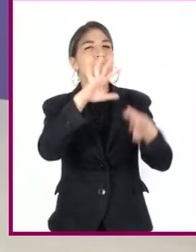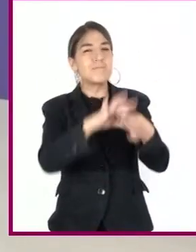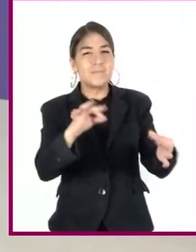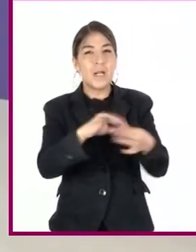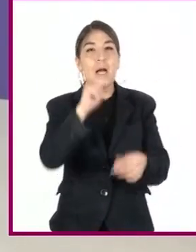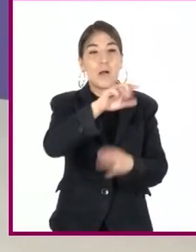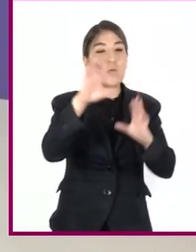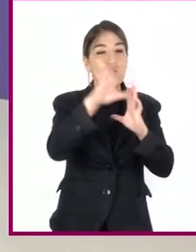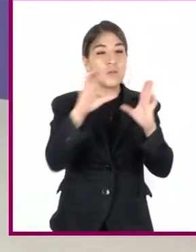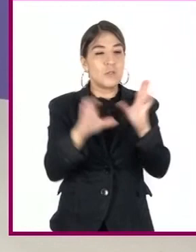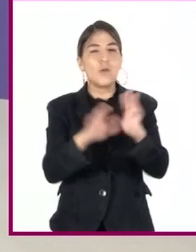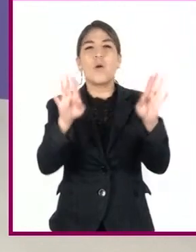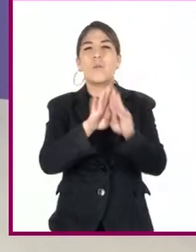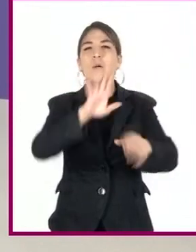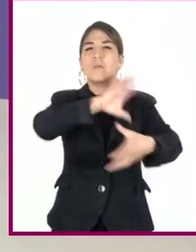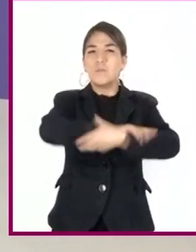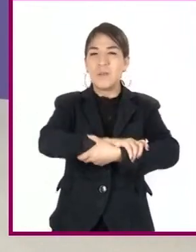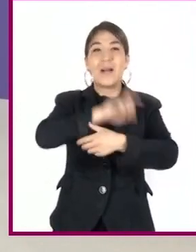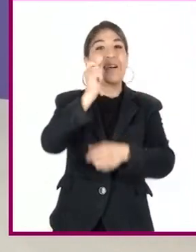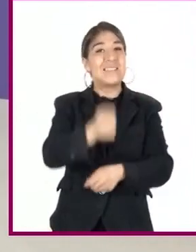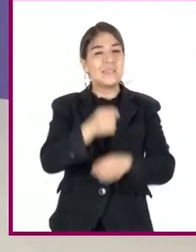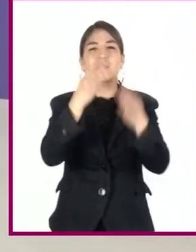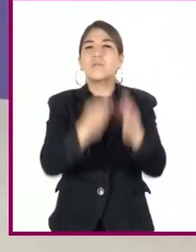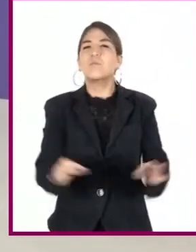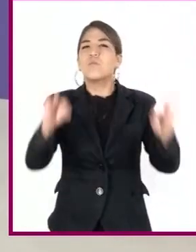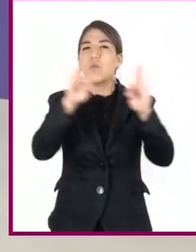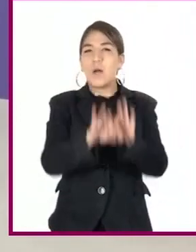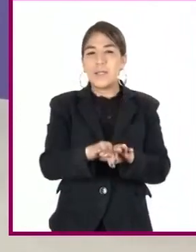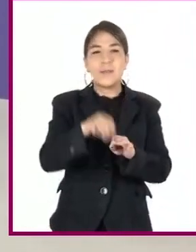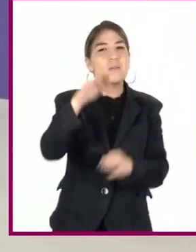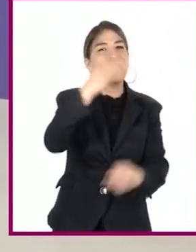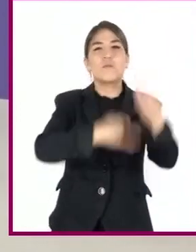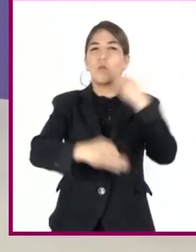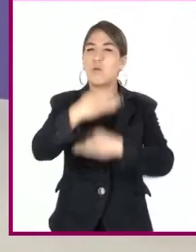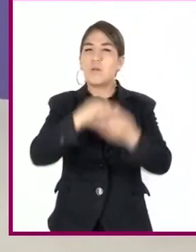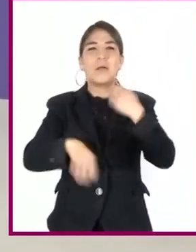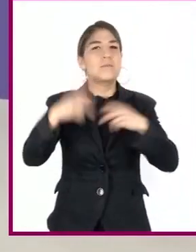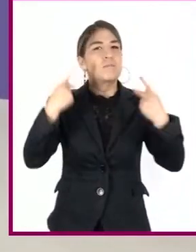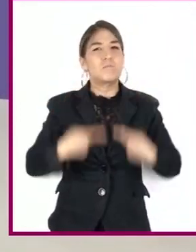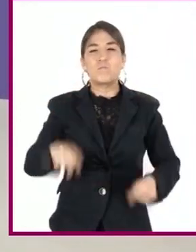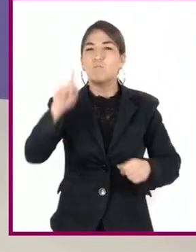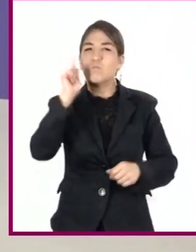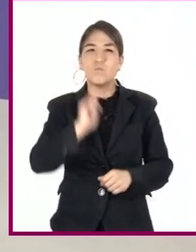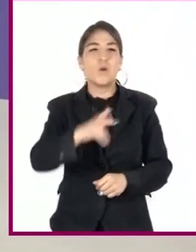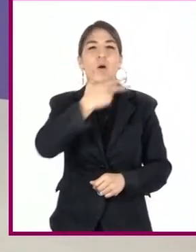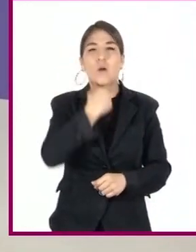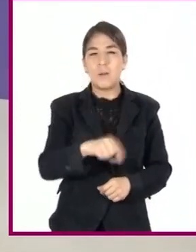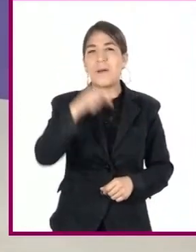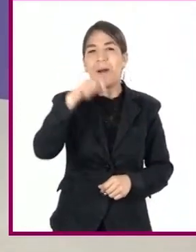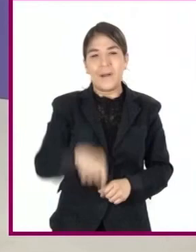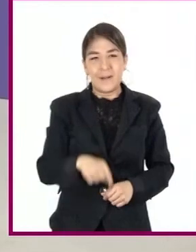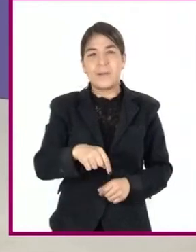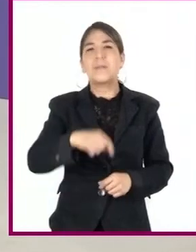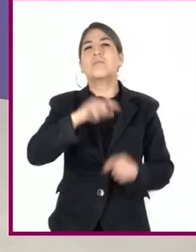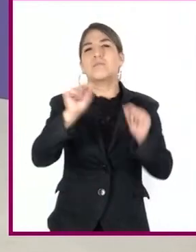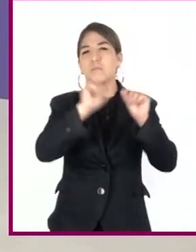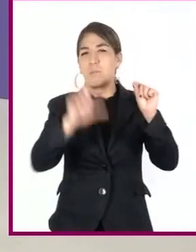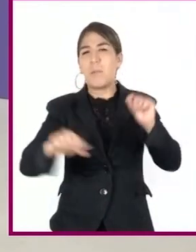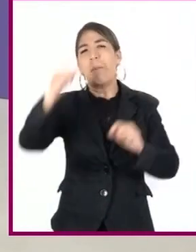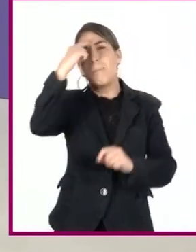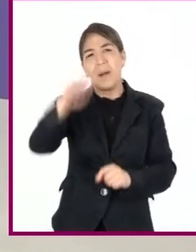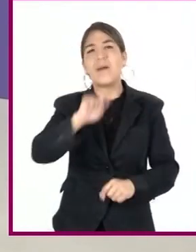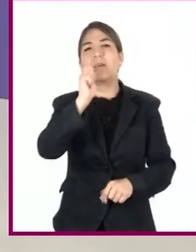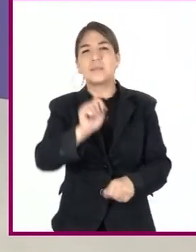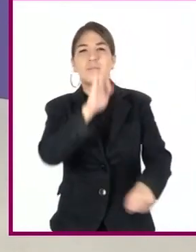tratados son herramientas fundamentales que tenemos todas y todos los habitantes del país para defender la